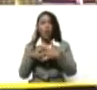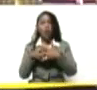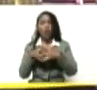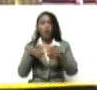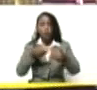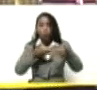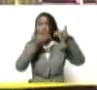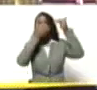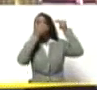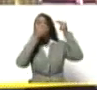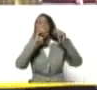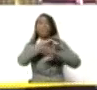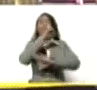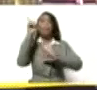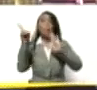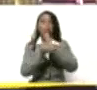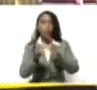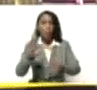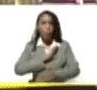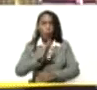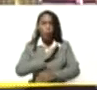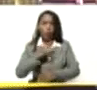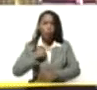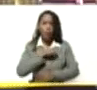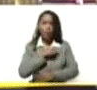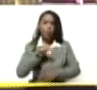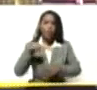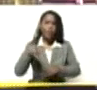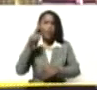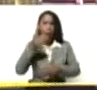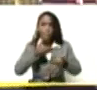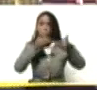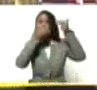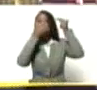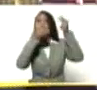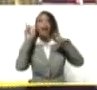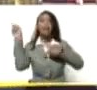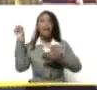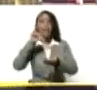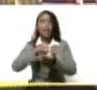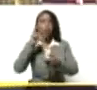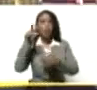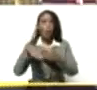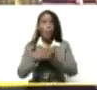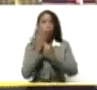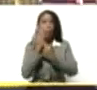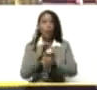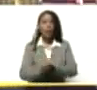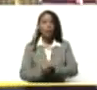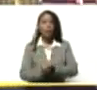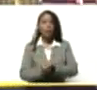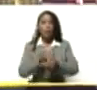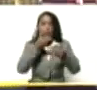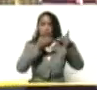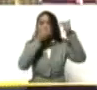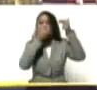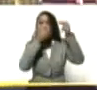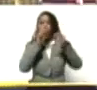Secuestraron a un diplomático nuestro, lo secuestraron en medio de una madrugada, se lo